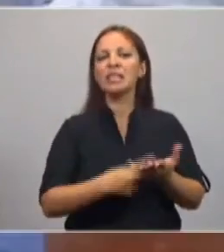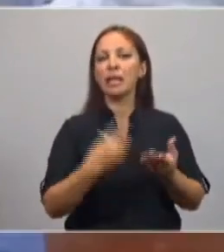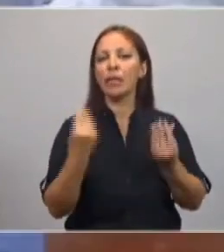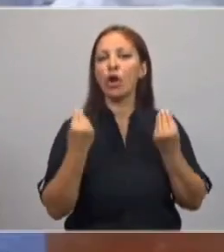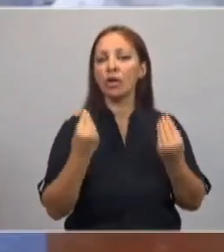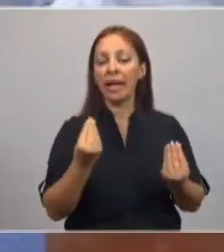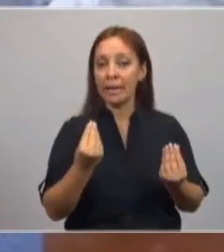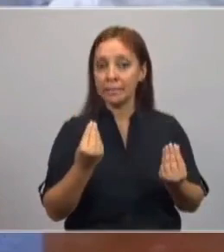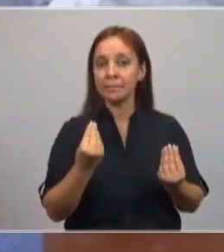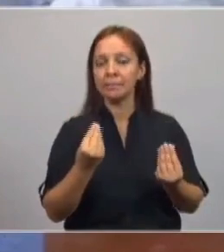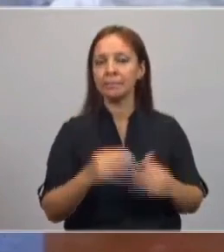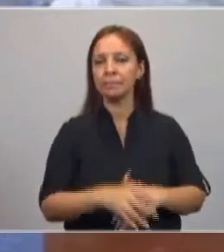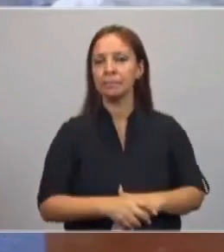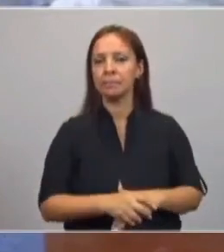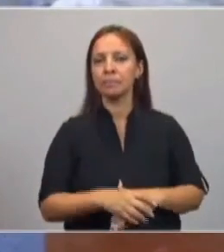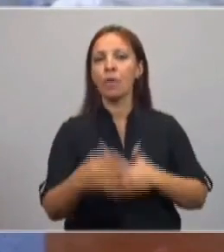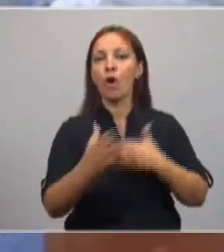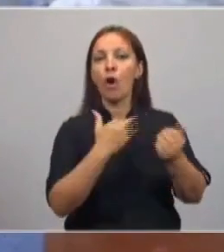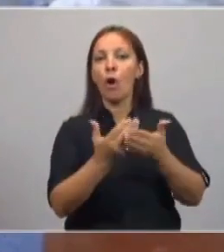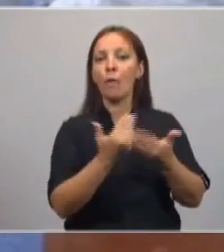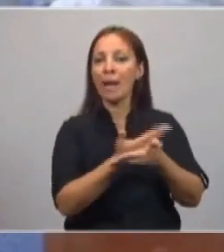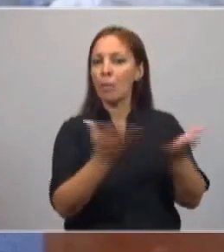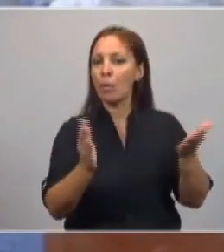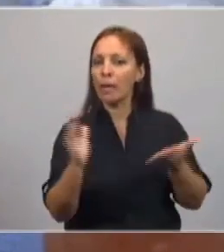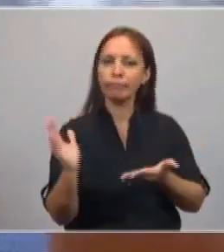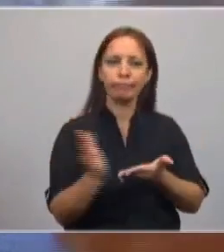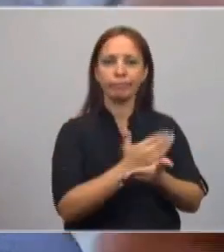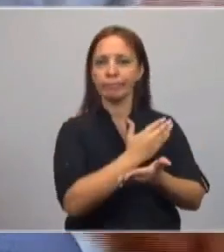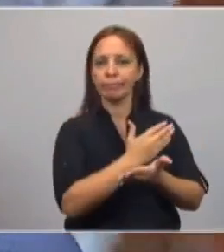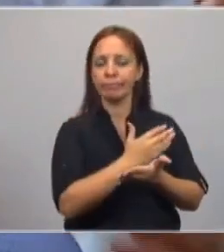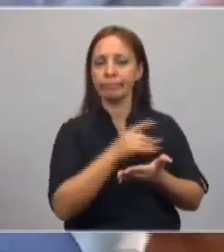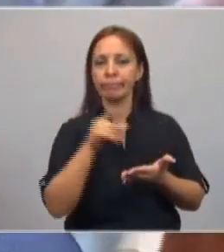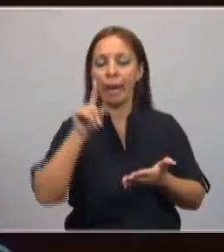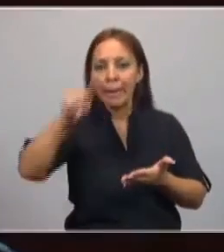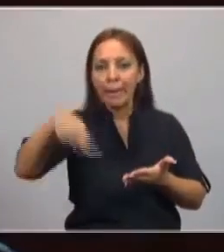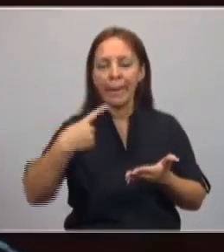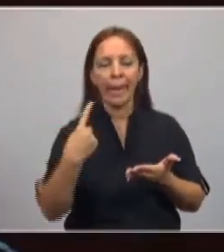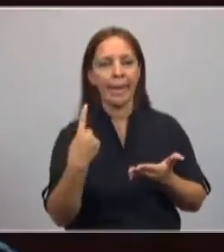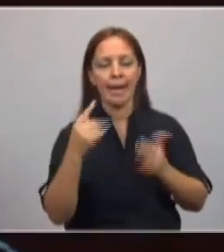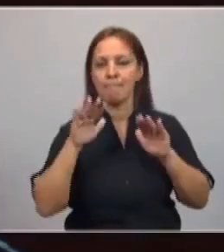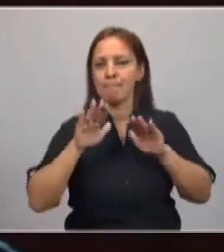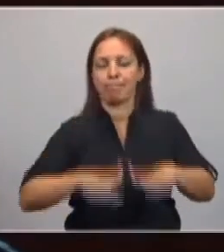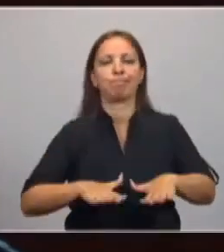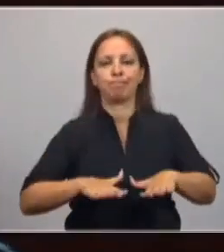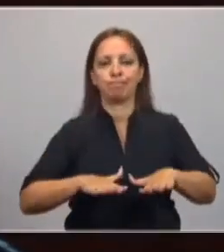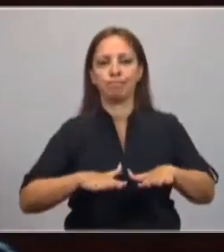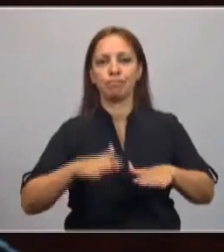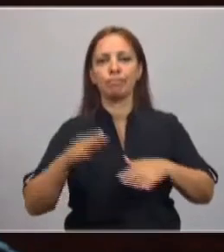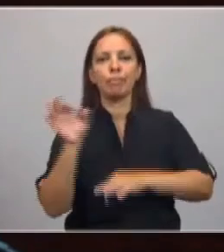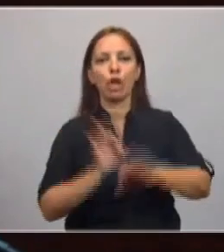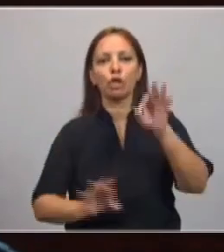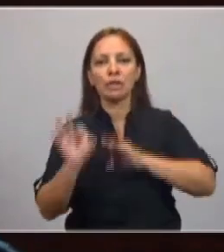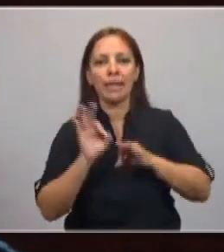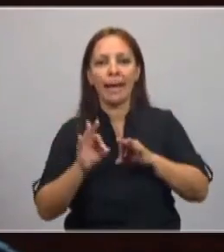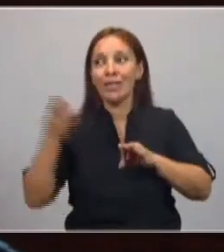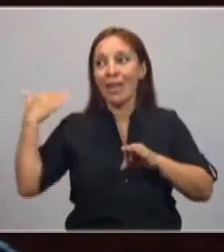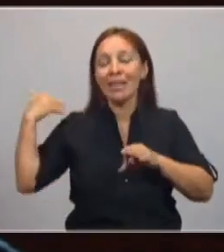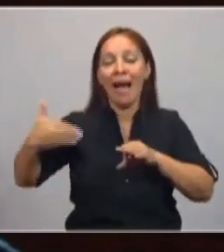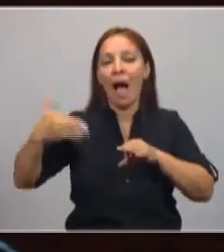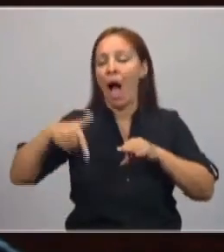por completo la obra pública, produciendo la parálisis casi total de los proyectos en curso, con